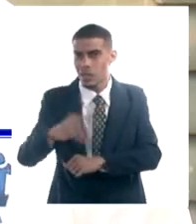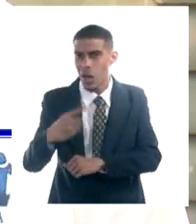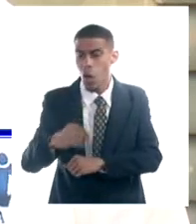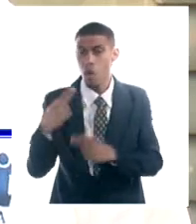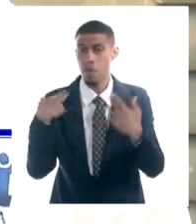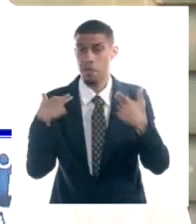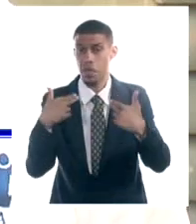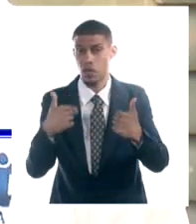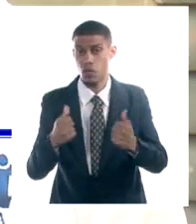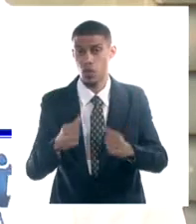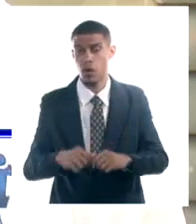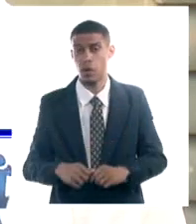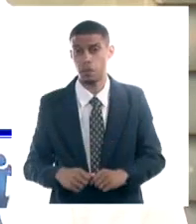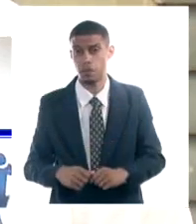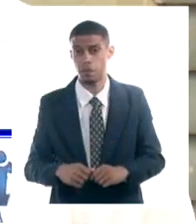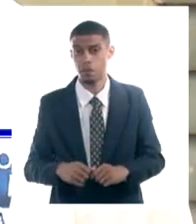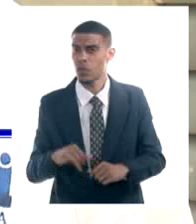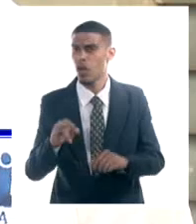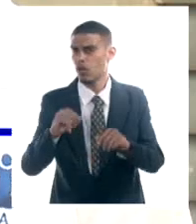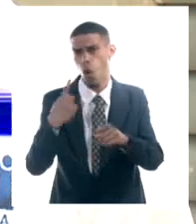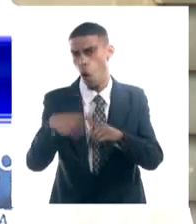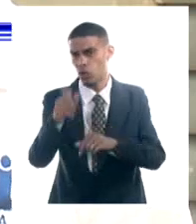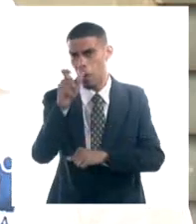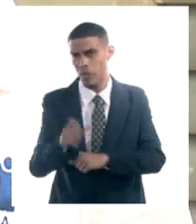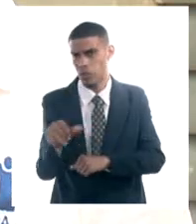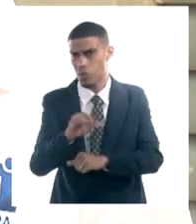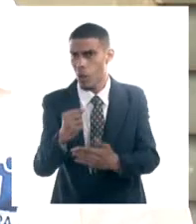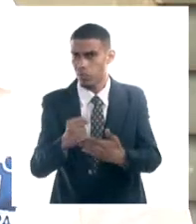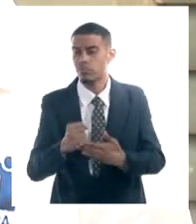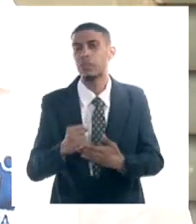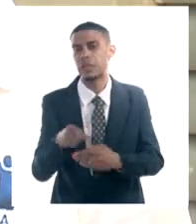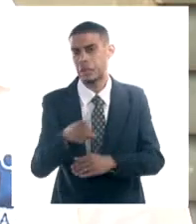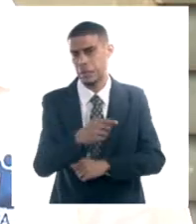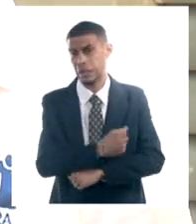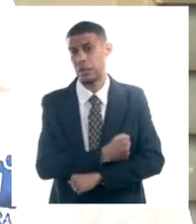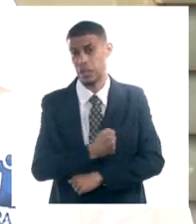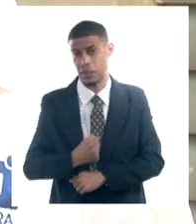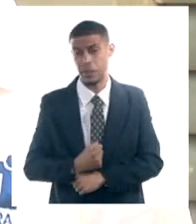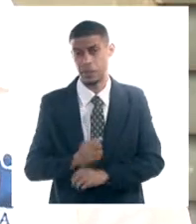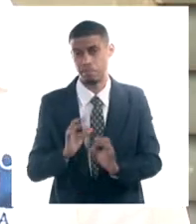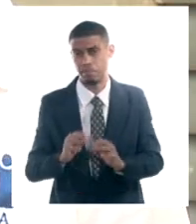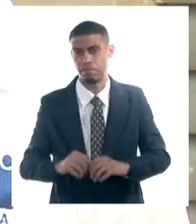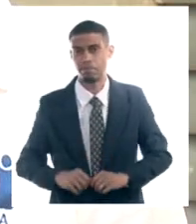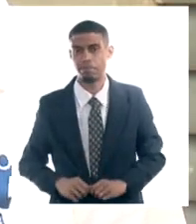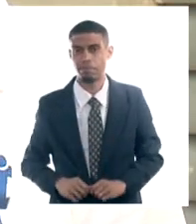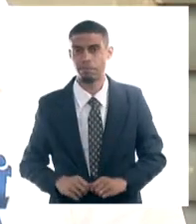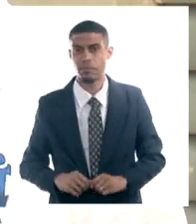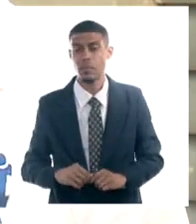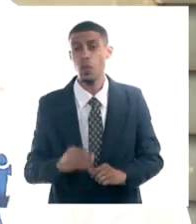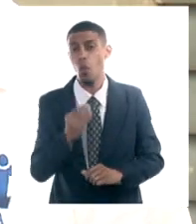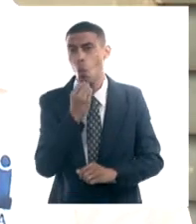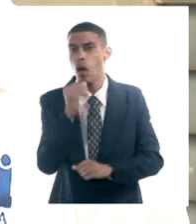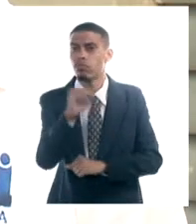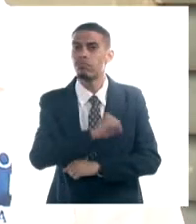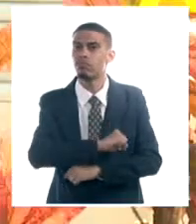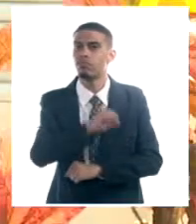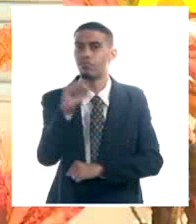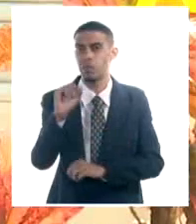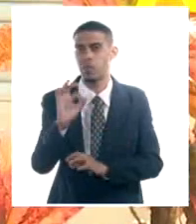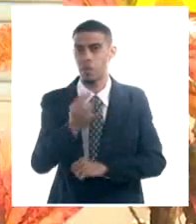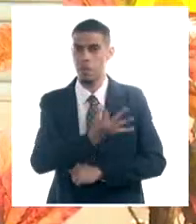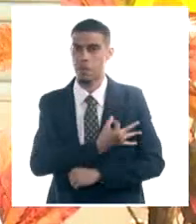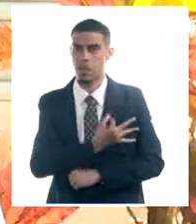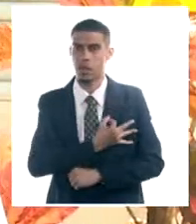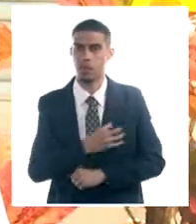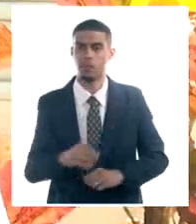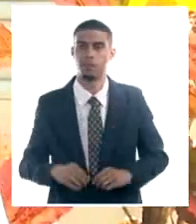directora, de parte de todo el mundo. Ha sido mucho sacrificio para eso, para poder lograr lo que se logró.